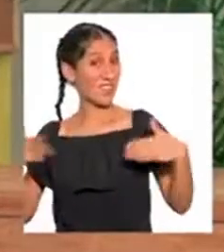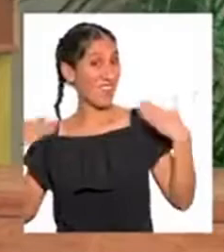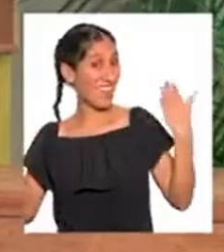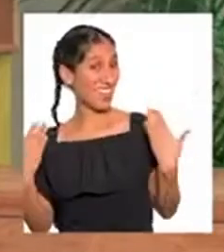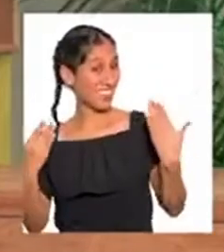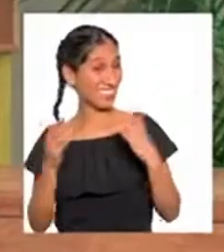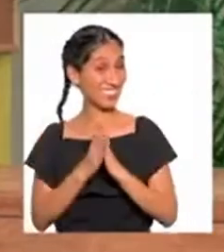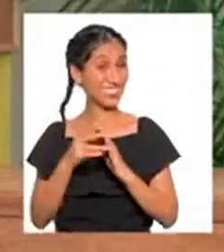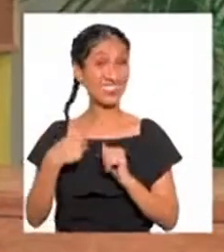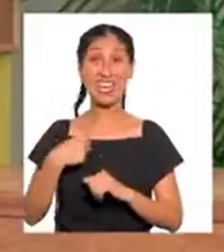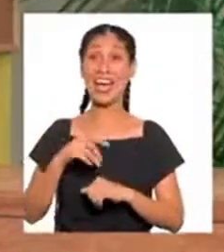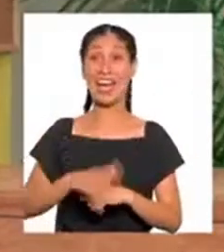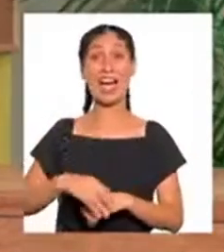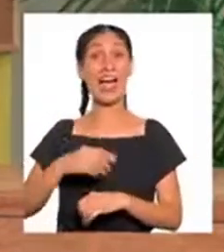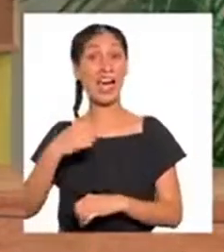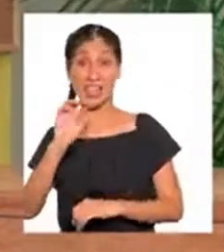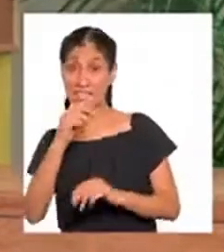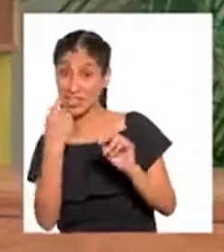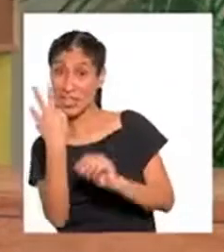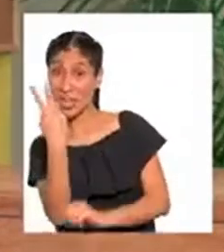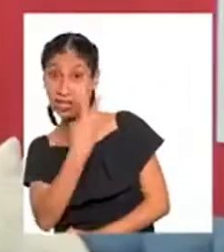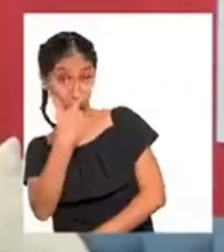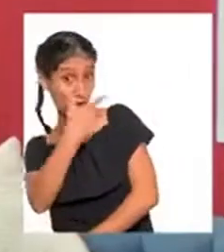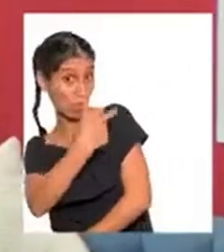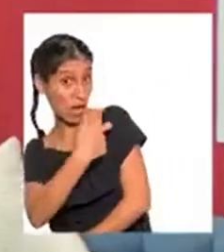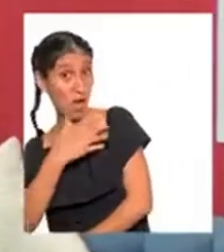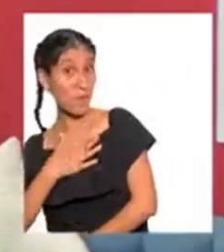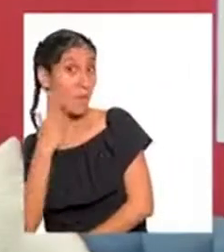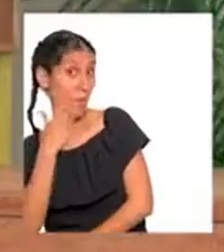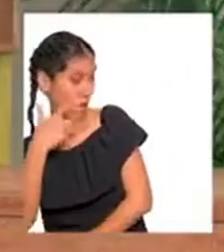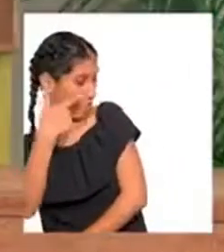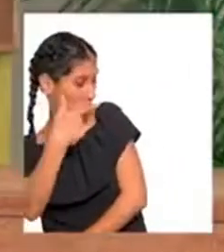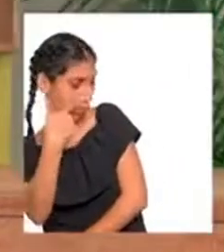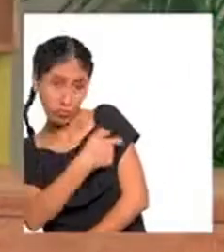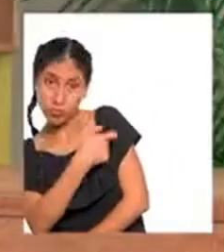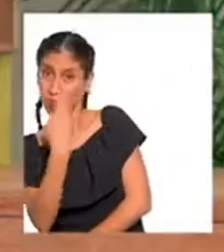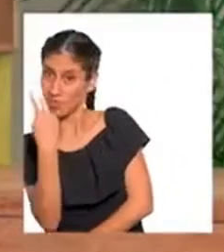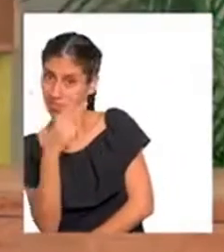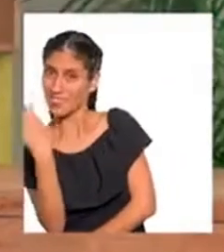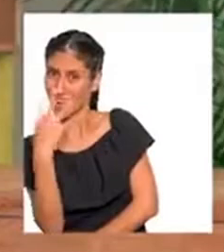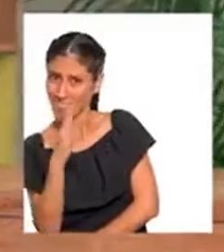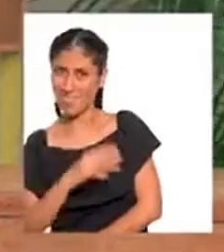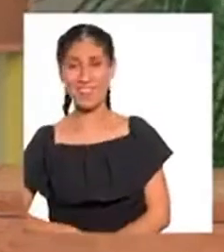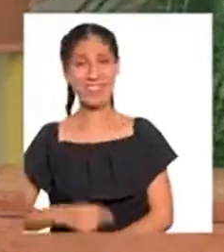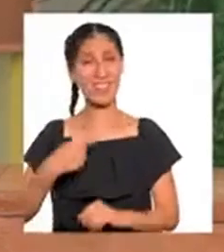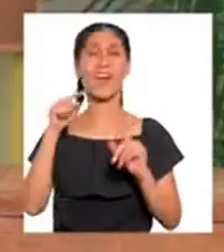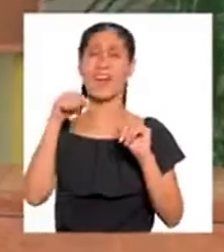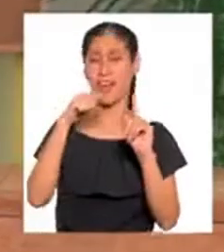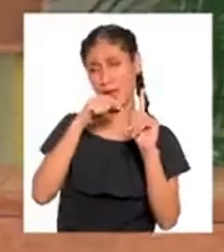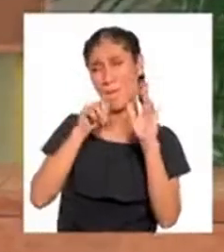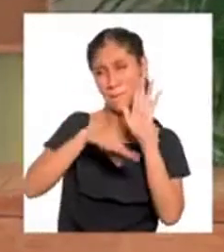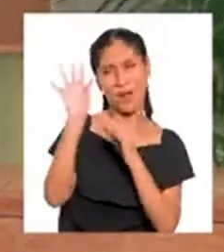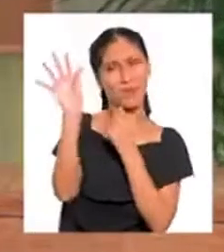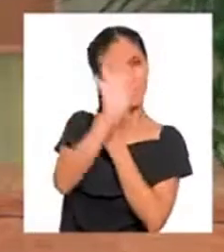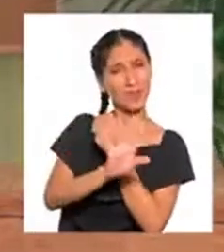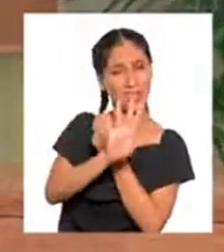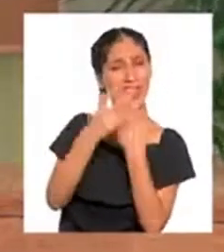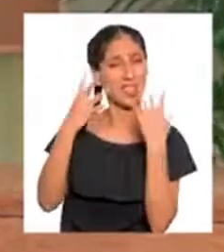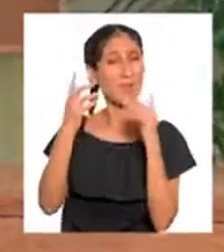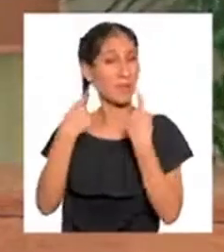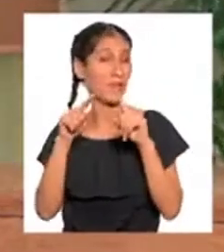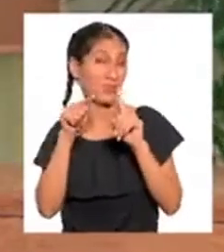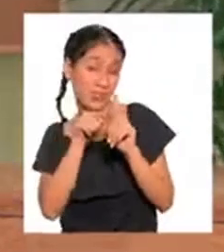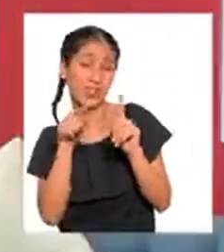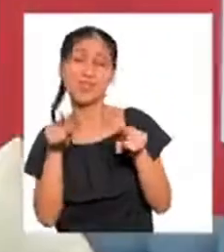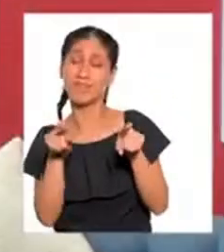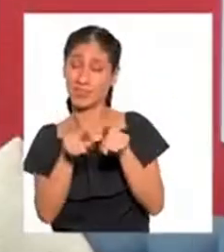feliz. Ya le pusieron las 2 dosis de vacunación a mi mamá y al fin va a poder estar un poco más protegida. Pero claro, tiene que